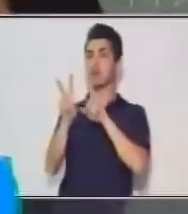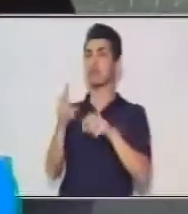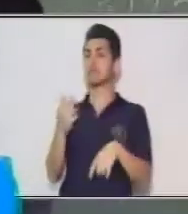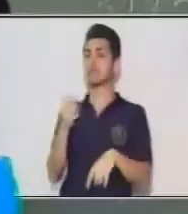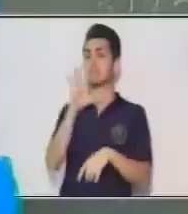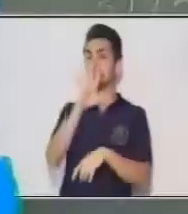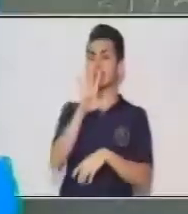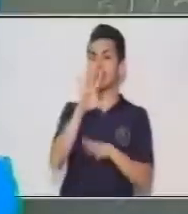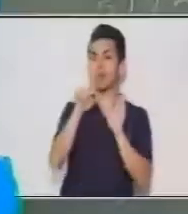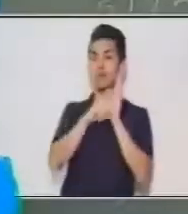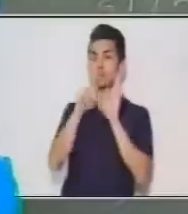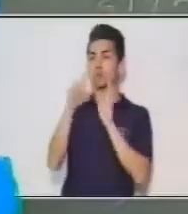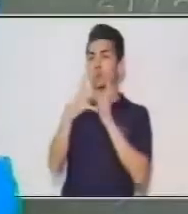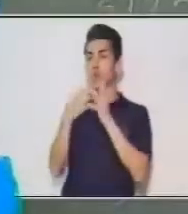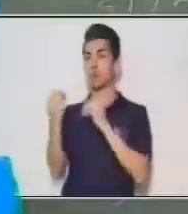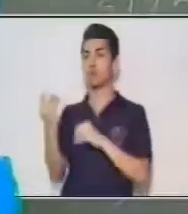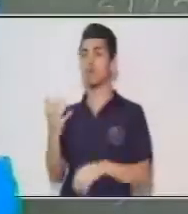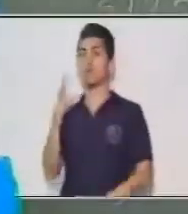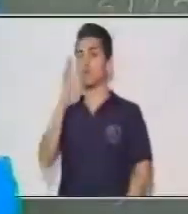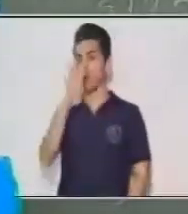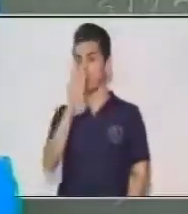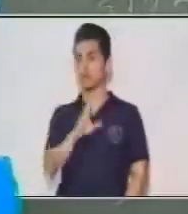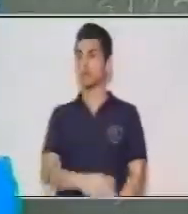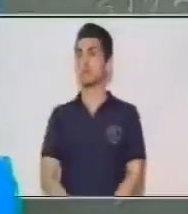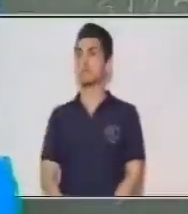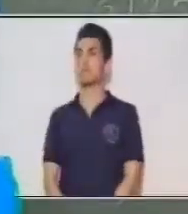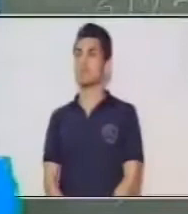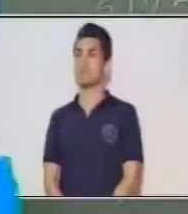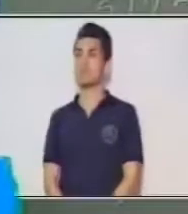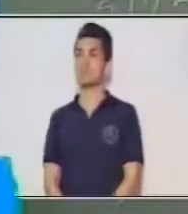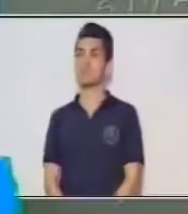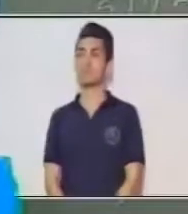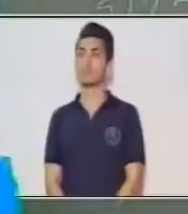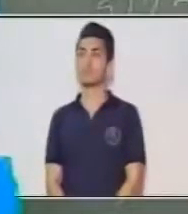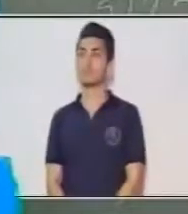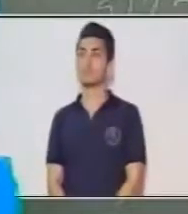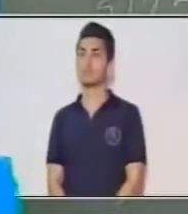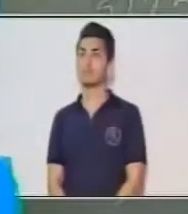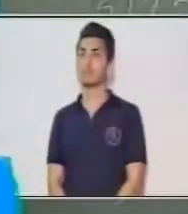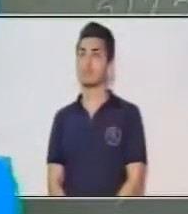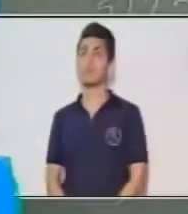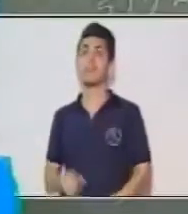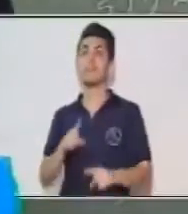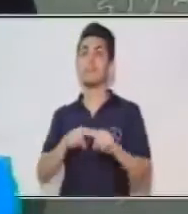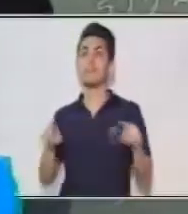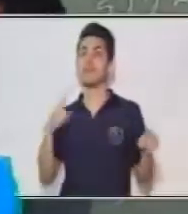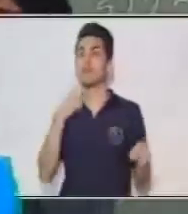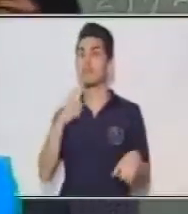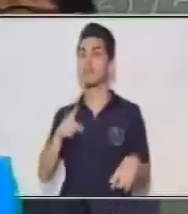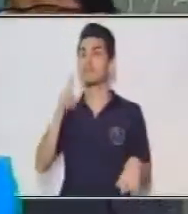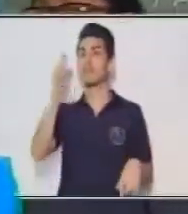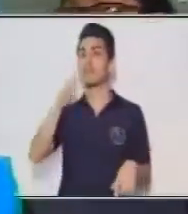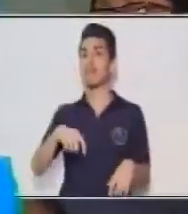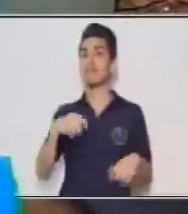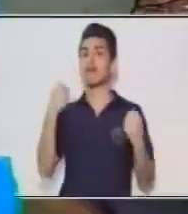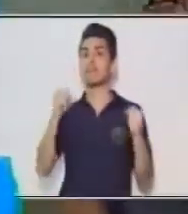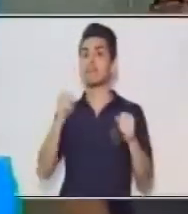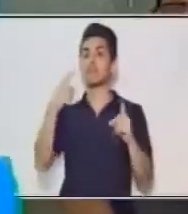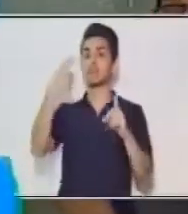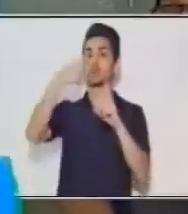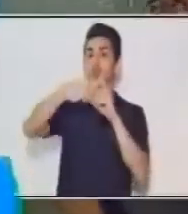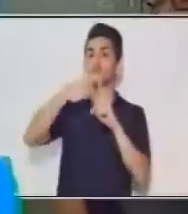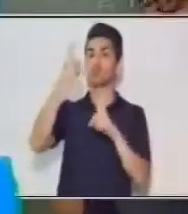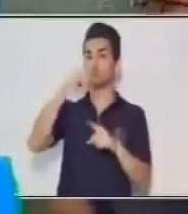menos 1, muy bien, 4. Pero nos está indicando este signo que es de más.